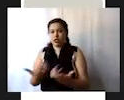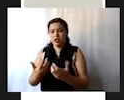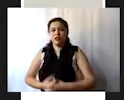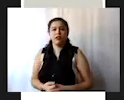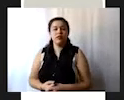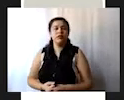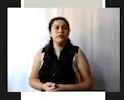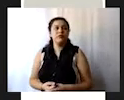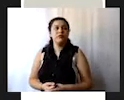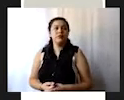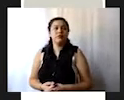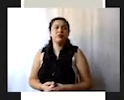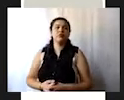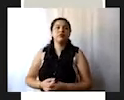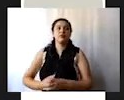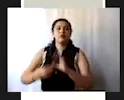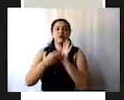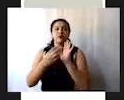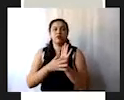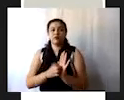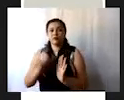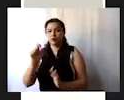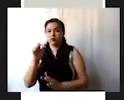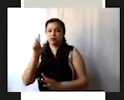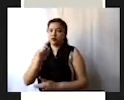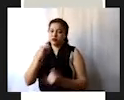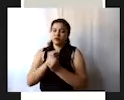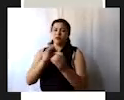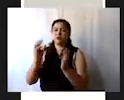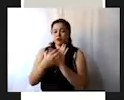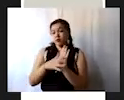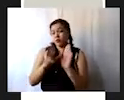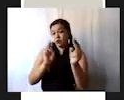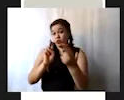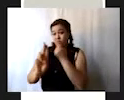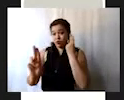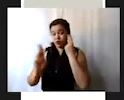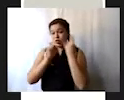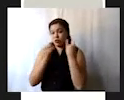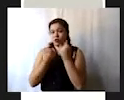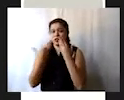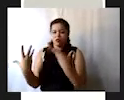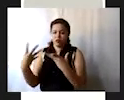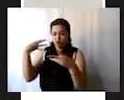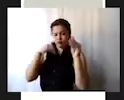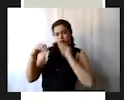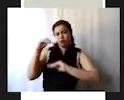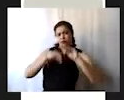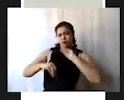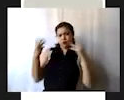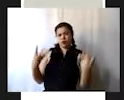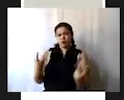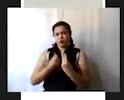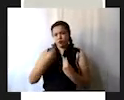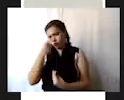También la Agenda 2030, pues bueno, como les dije, una agenda universal e integrada que se necesitaba desde hace